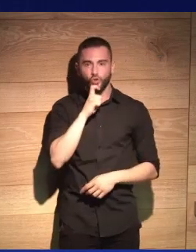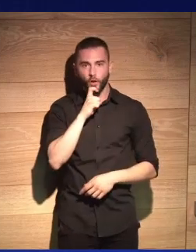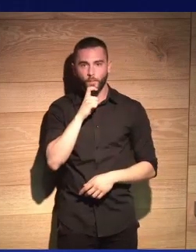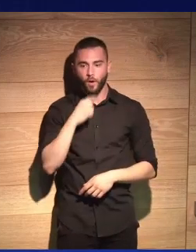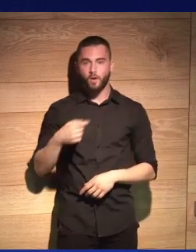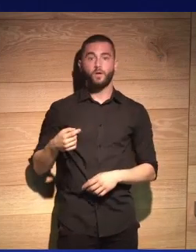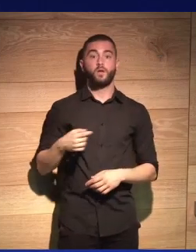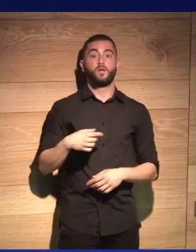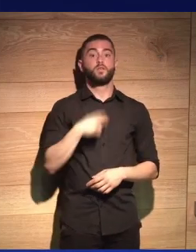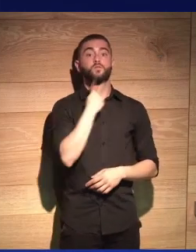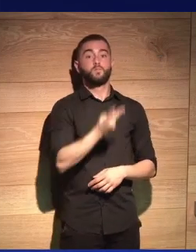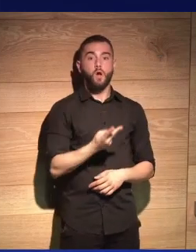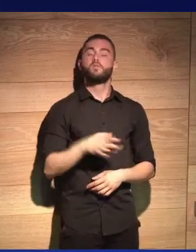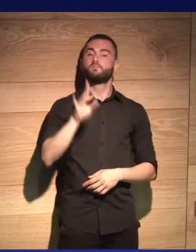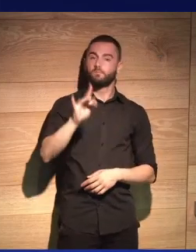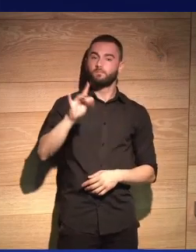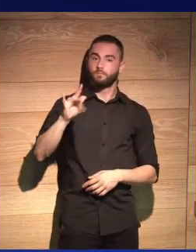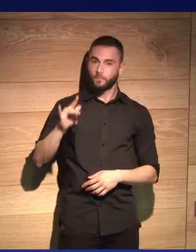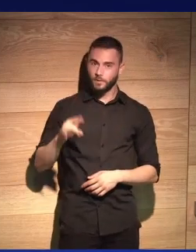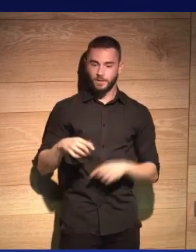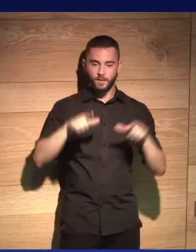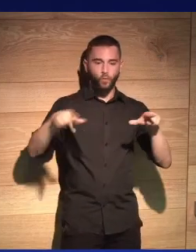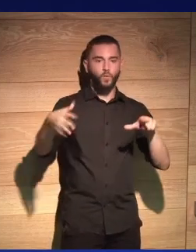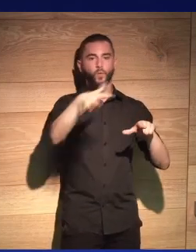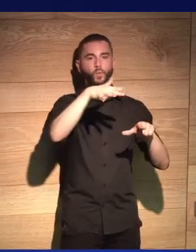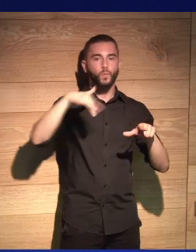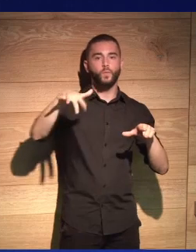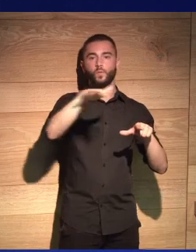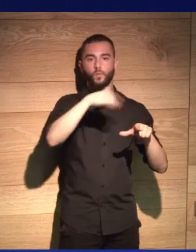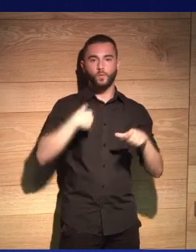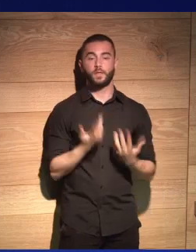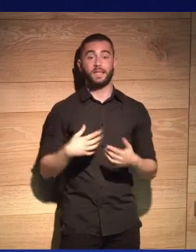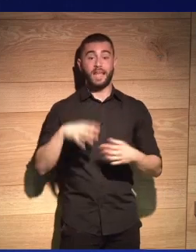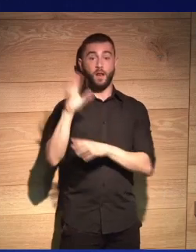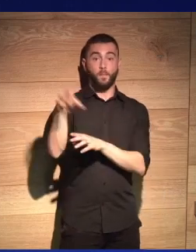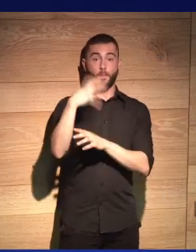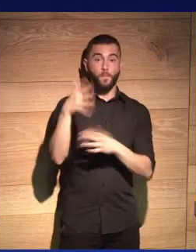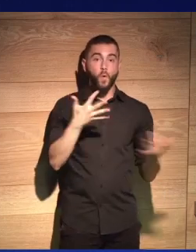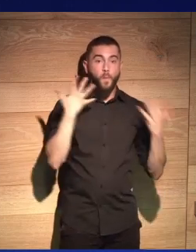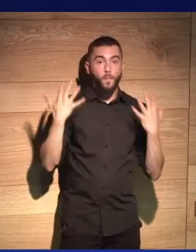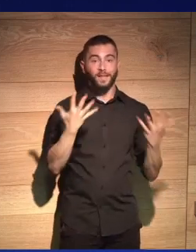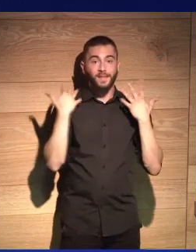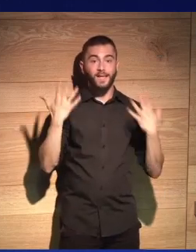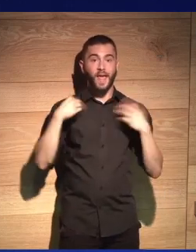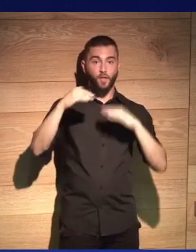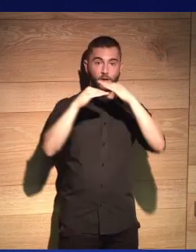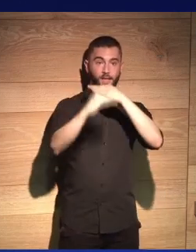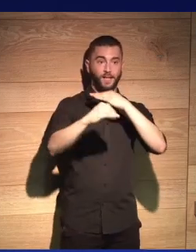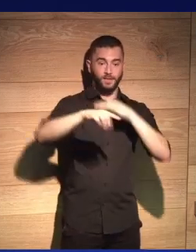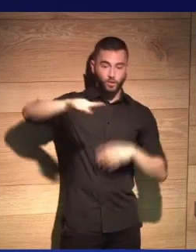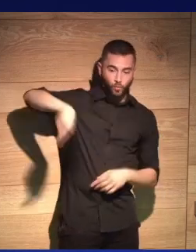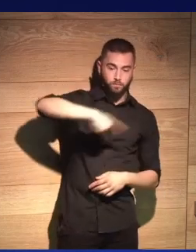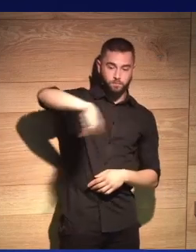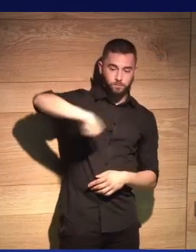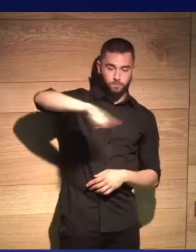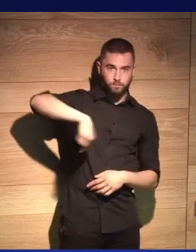se arremolina por el cuarto, empujada a través del aire denso y cálido que el ventilador del techo distribuye. Sus aspas baratas rechinan